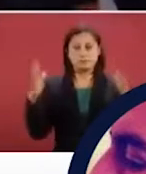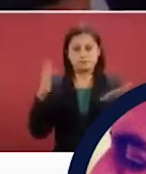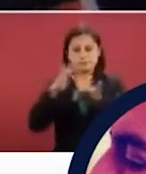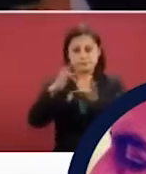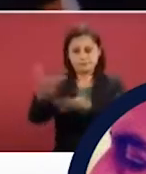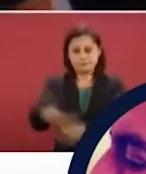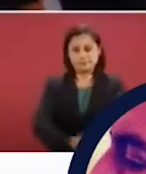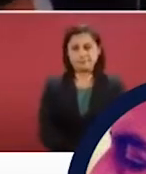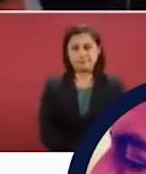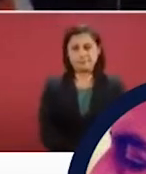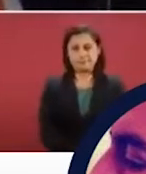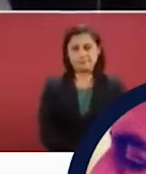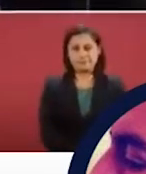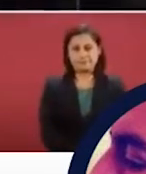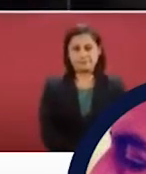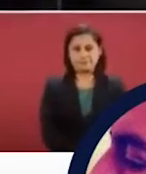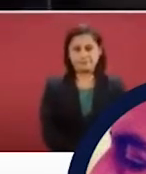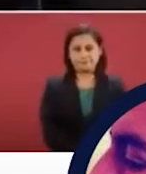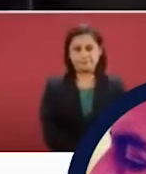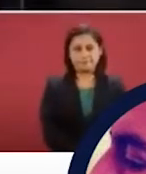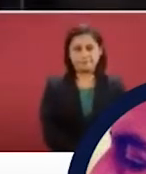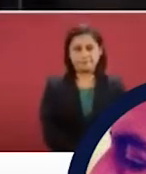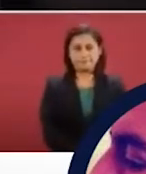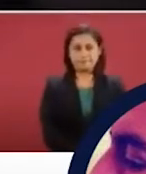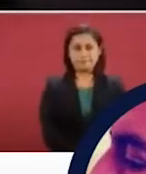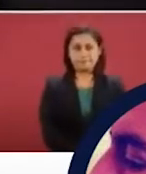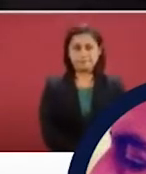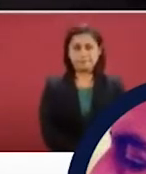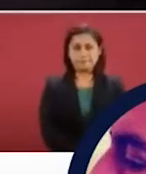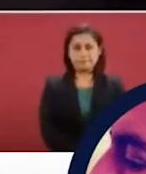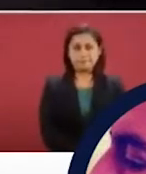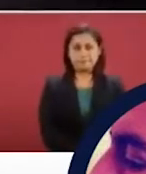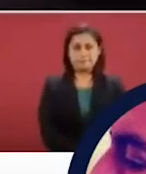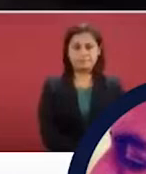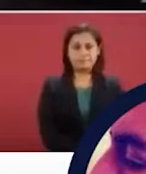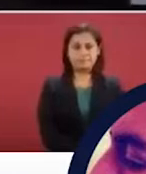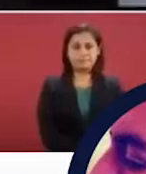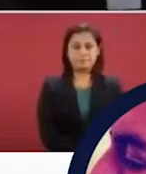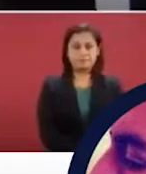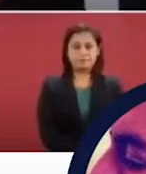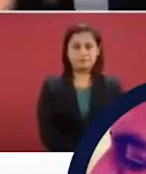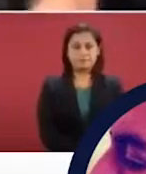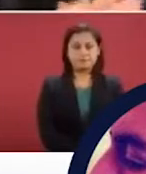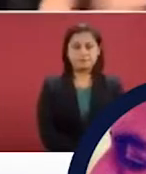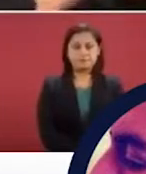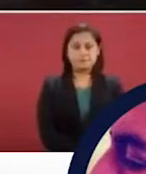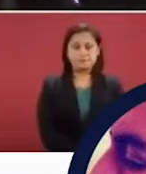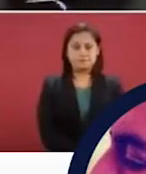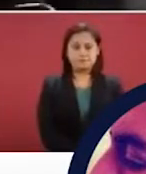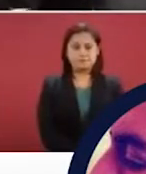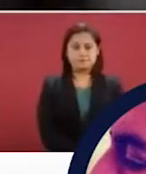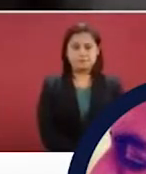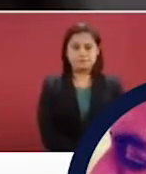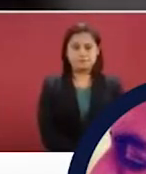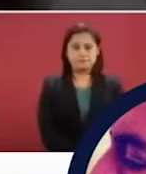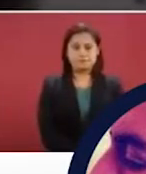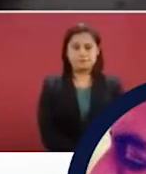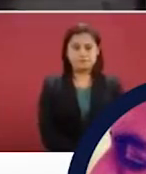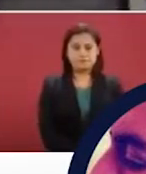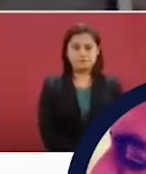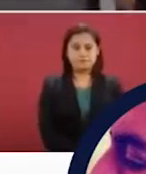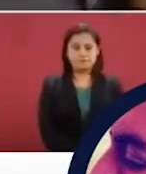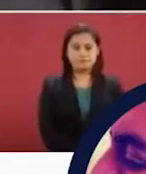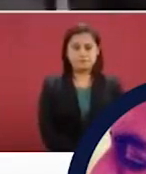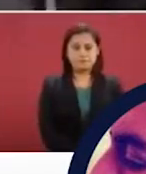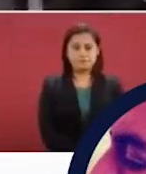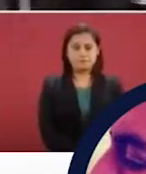gobierno federal, y específicamente fue Alfonso Romo, el jefe de la oficina de la presidencia, quien llevó a cabo toda esta negociación.